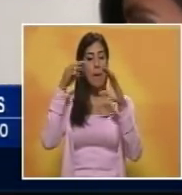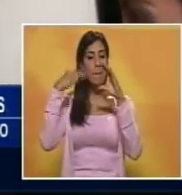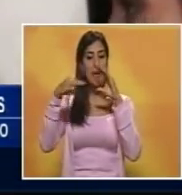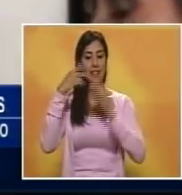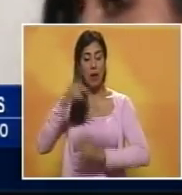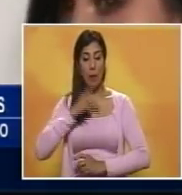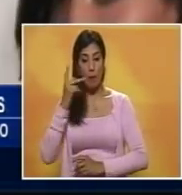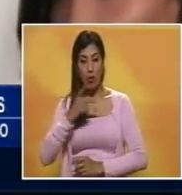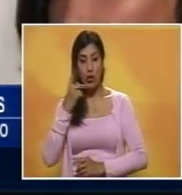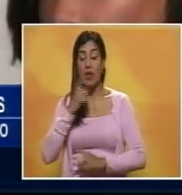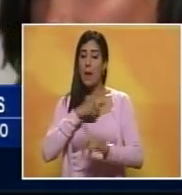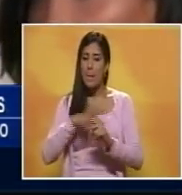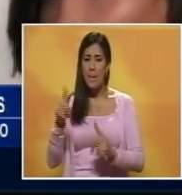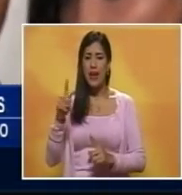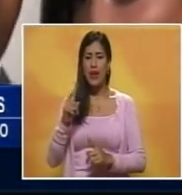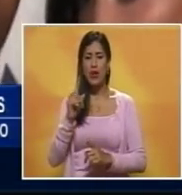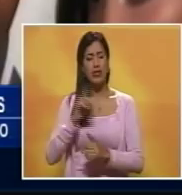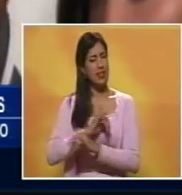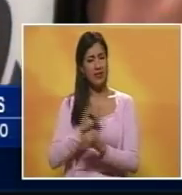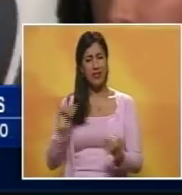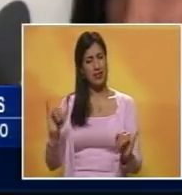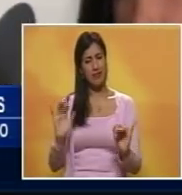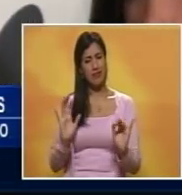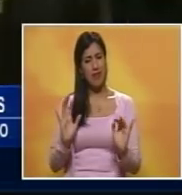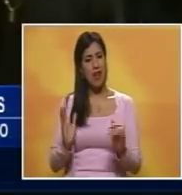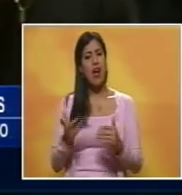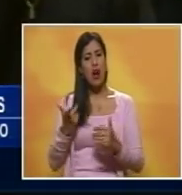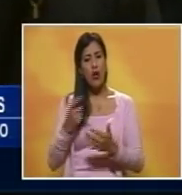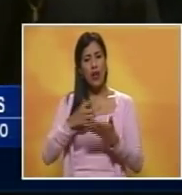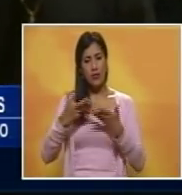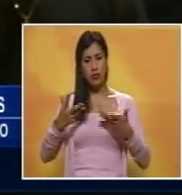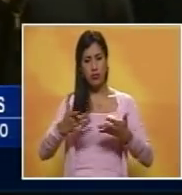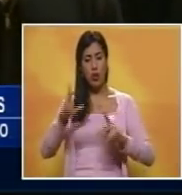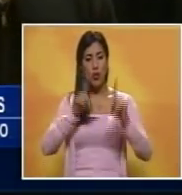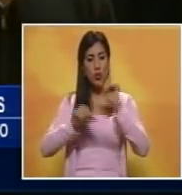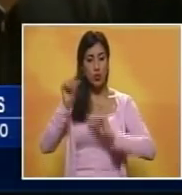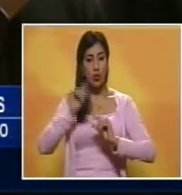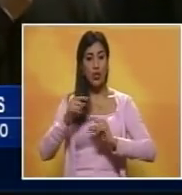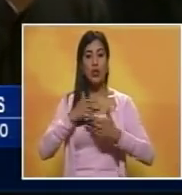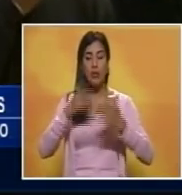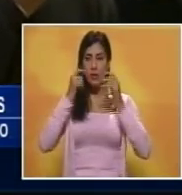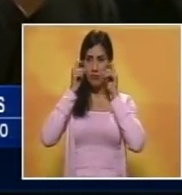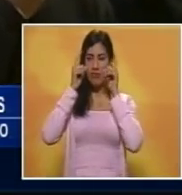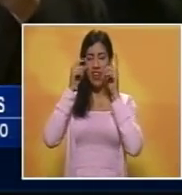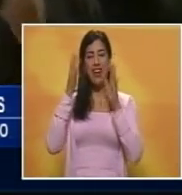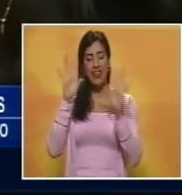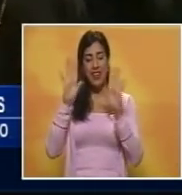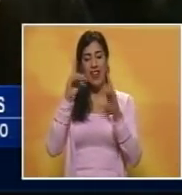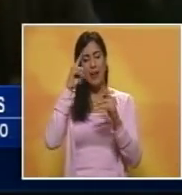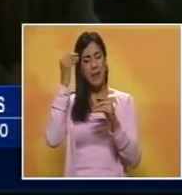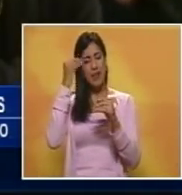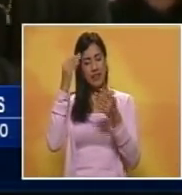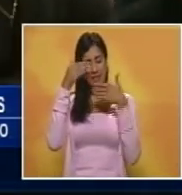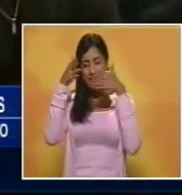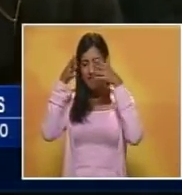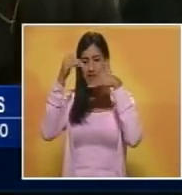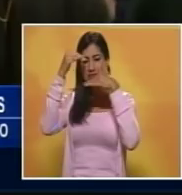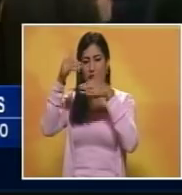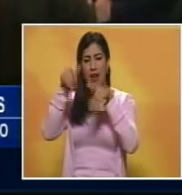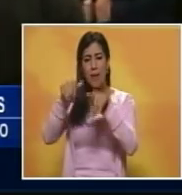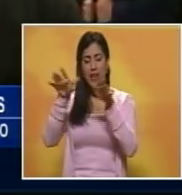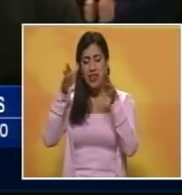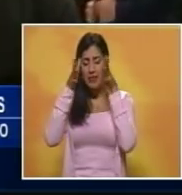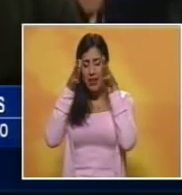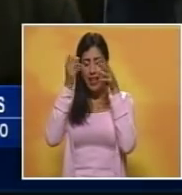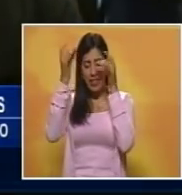mensaje político, pero que eso se terminó. Kanye escribió en su cuenta de Twitter que abrió los ojos y que piensa concentrarse completamente